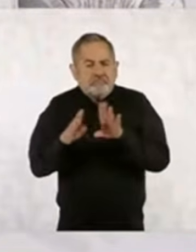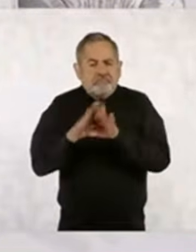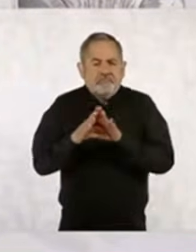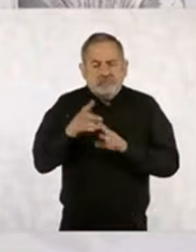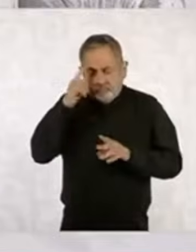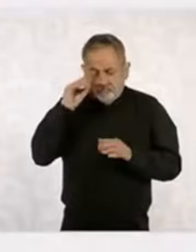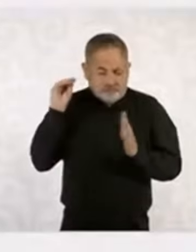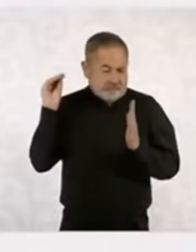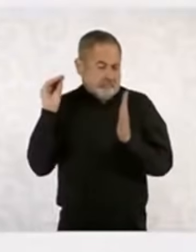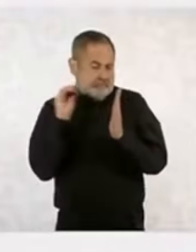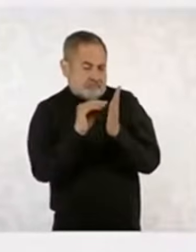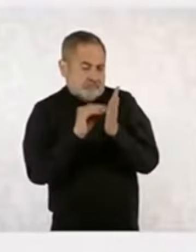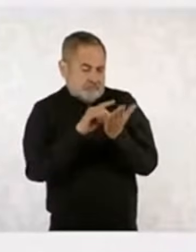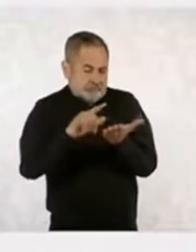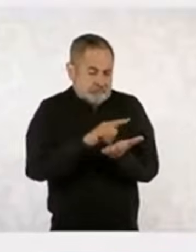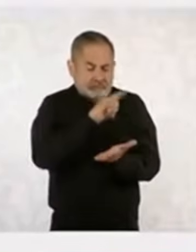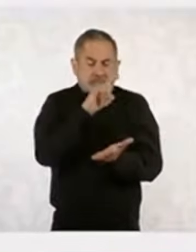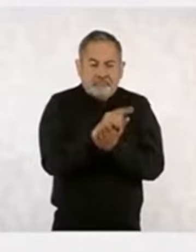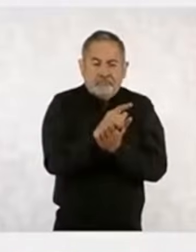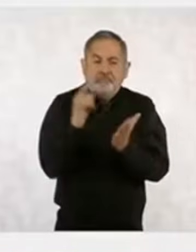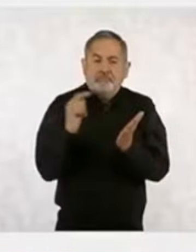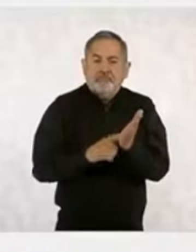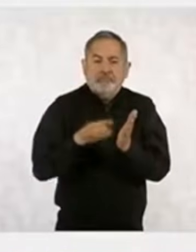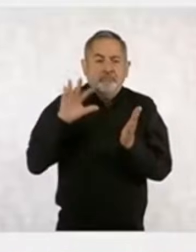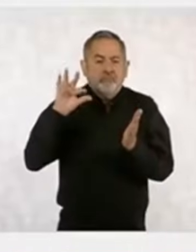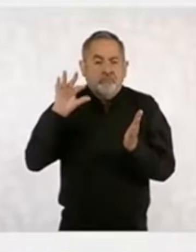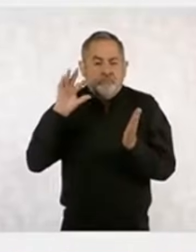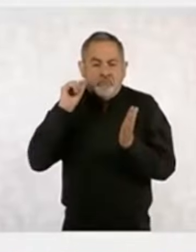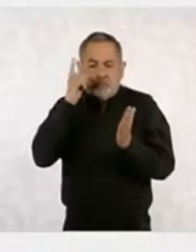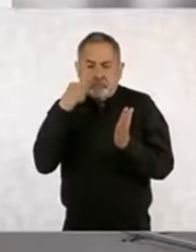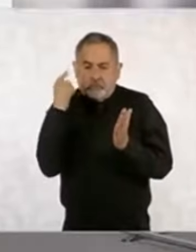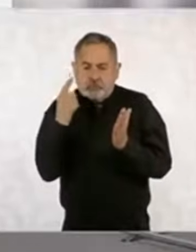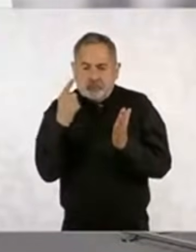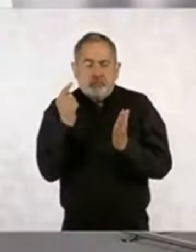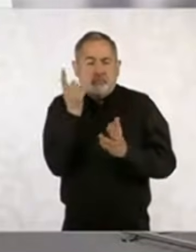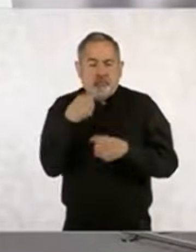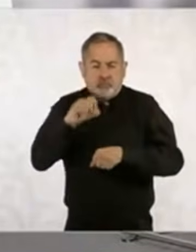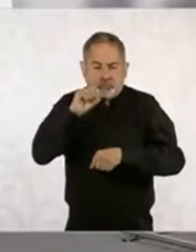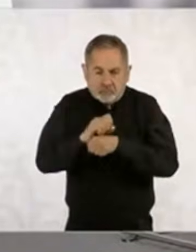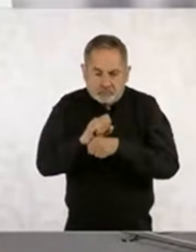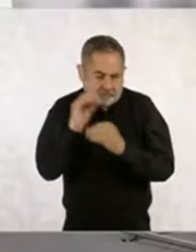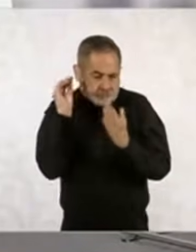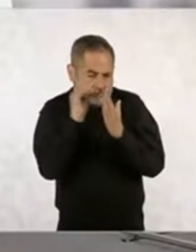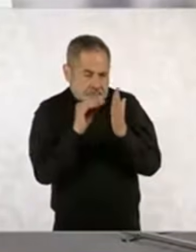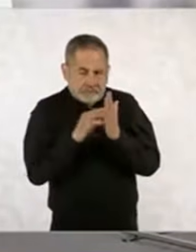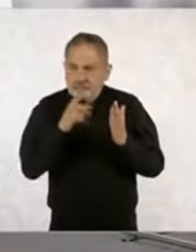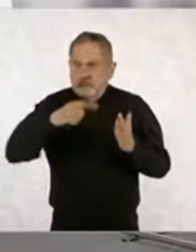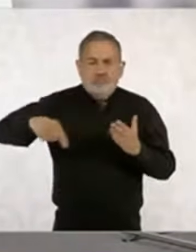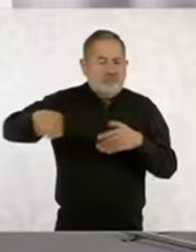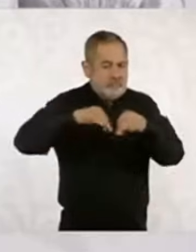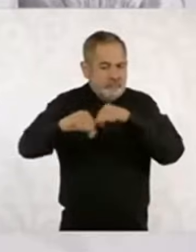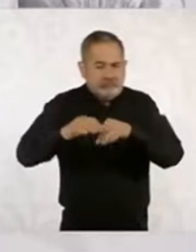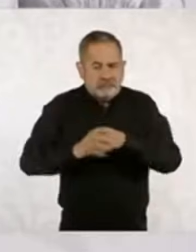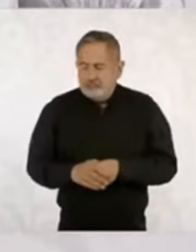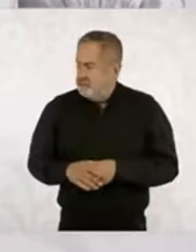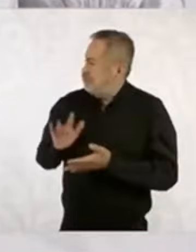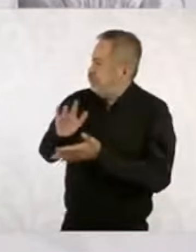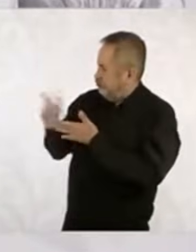la reforma laboral de 40 horas a la semana. Muchas gracias, Presidenta, por hacer suyo también esa demanda legítima de los